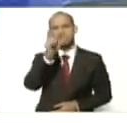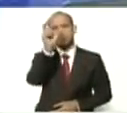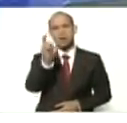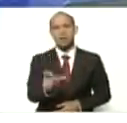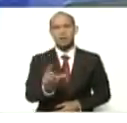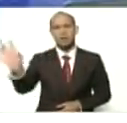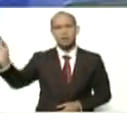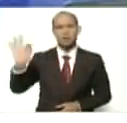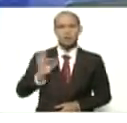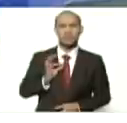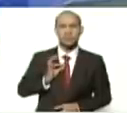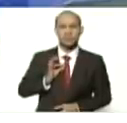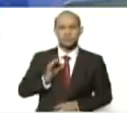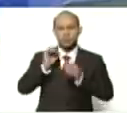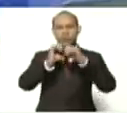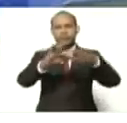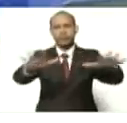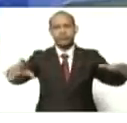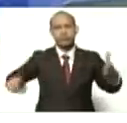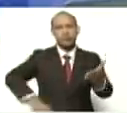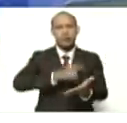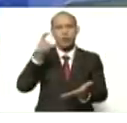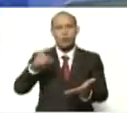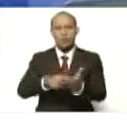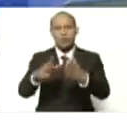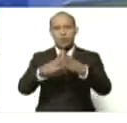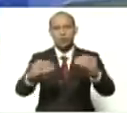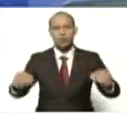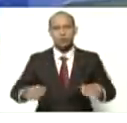tenga coronavirus los contagia a todos